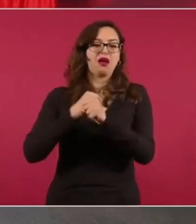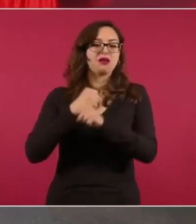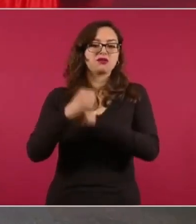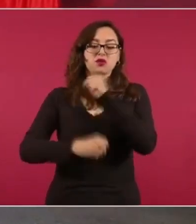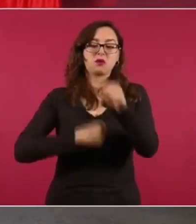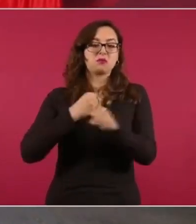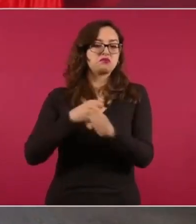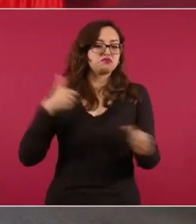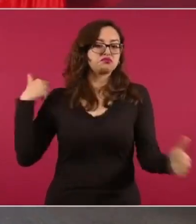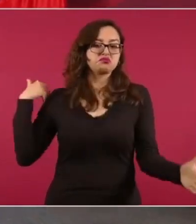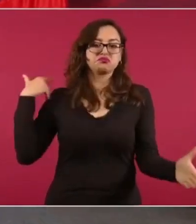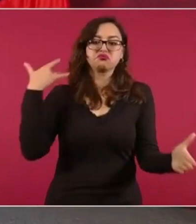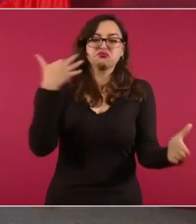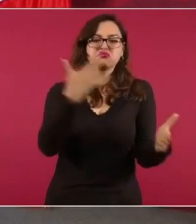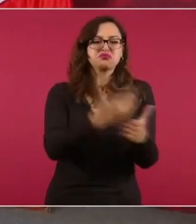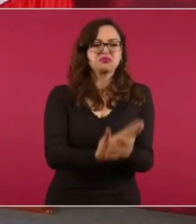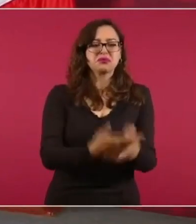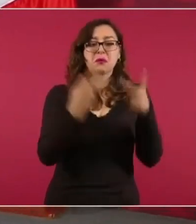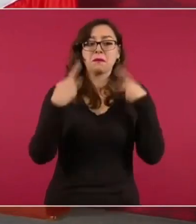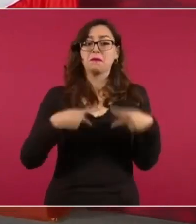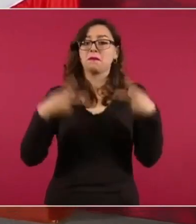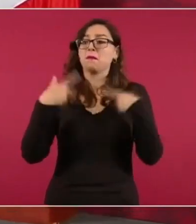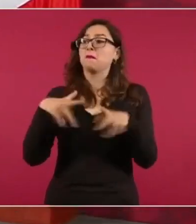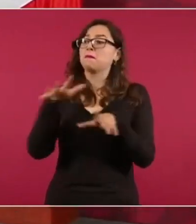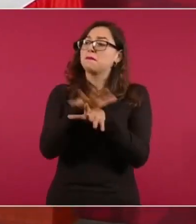y el pueblo